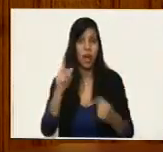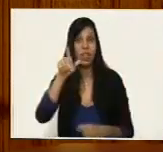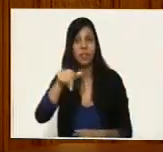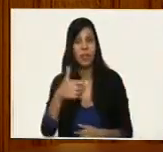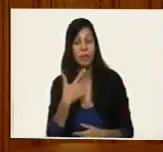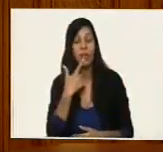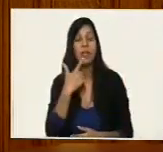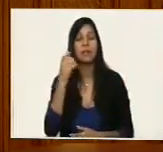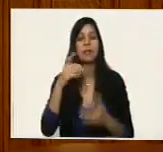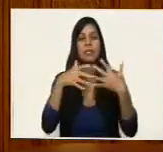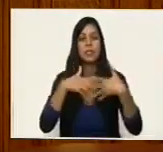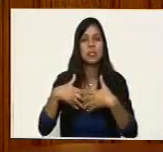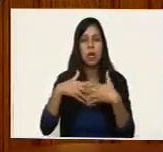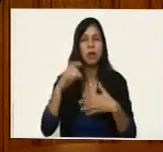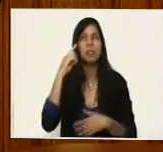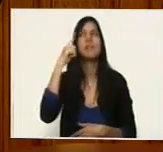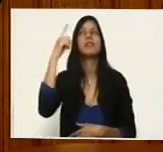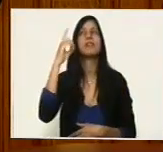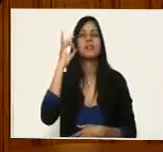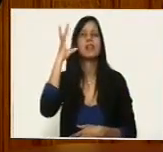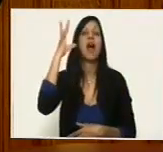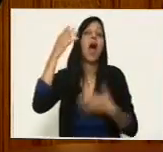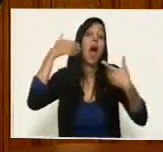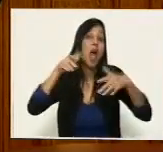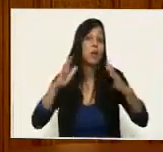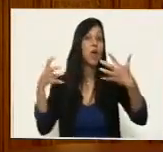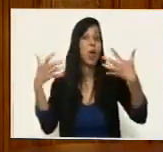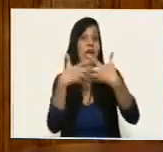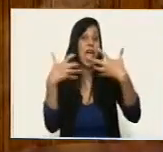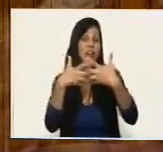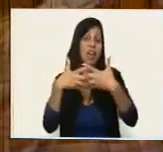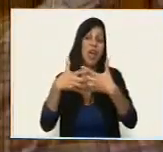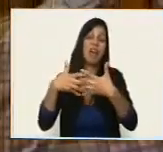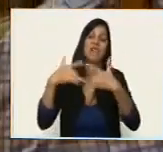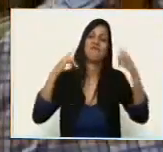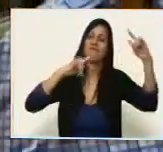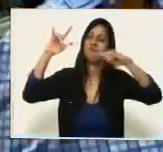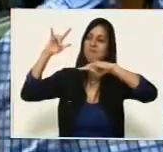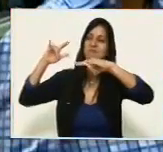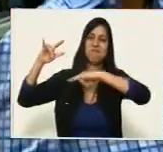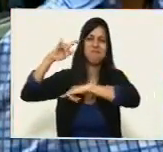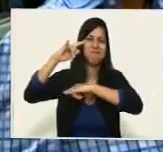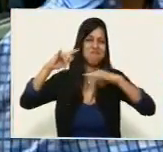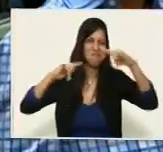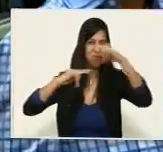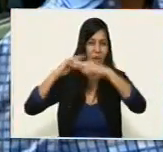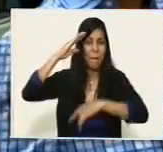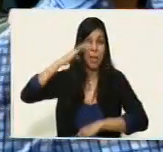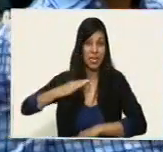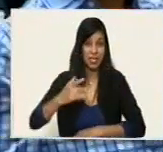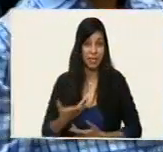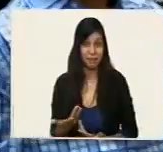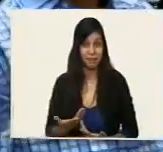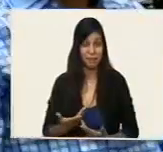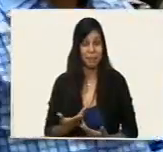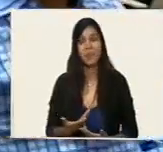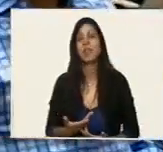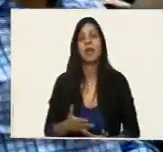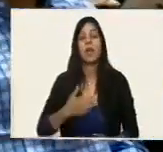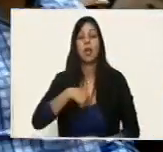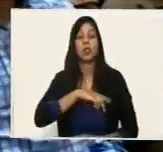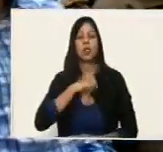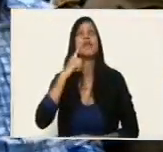han asomado hasta la agresión militar. Por eso debemos celebrar que recientemente